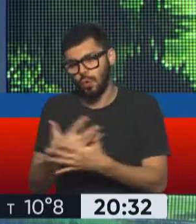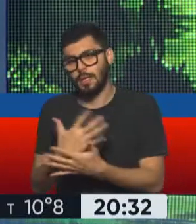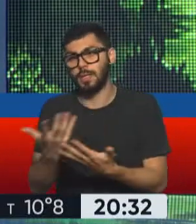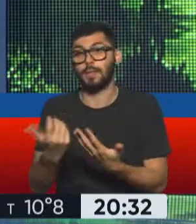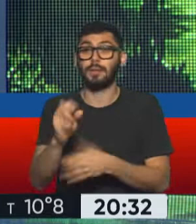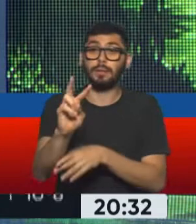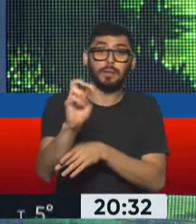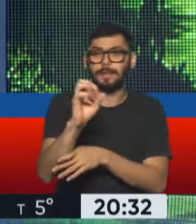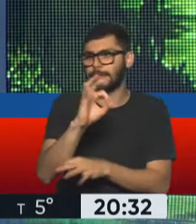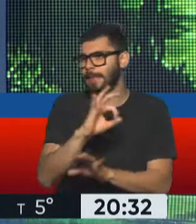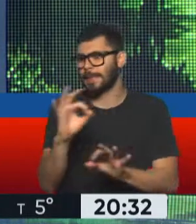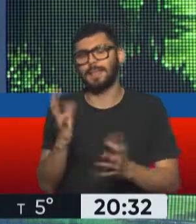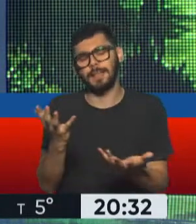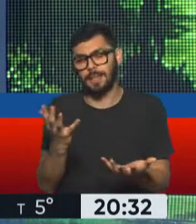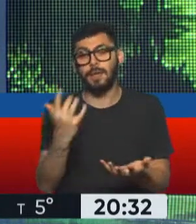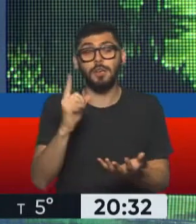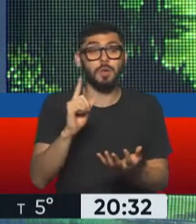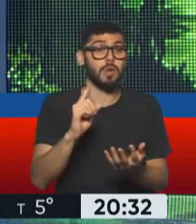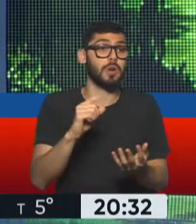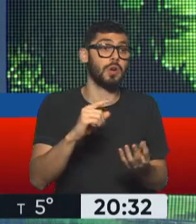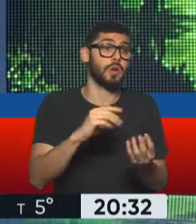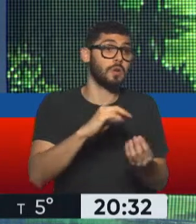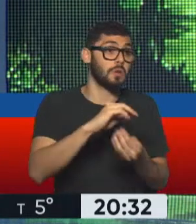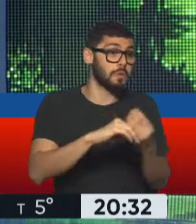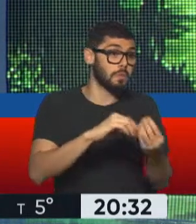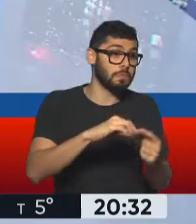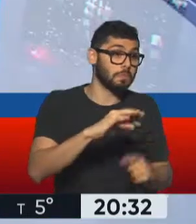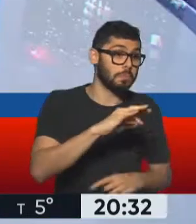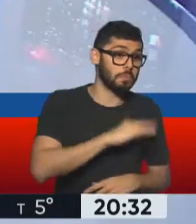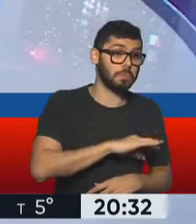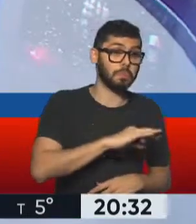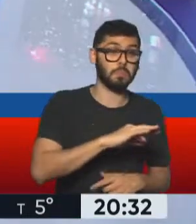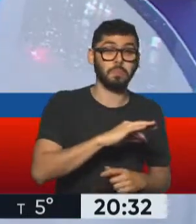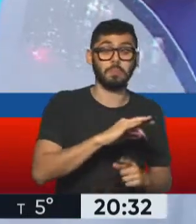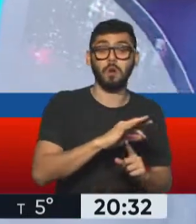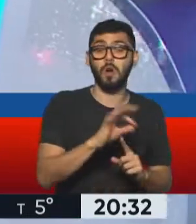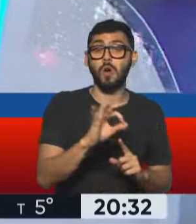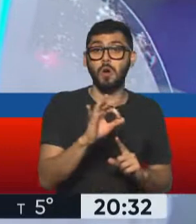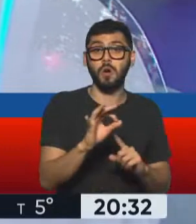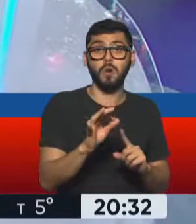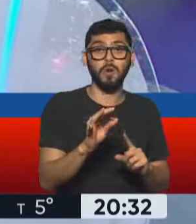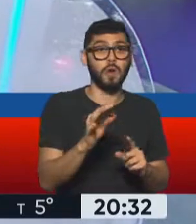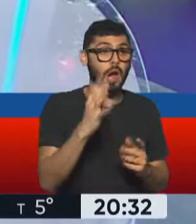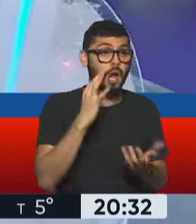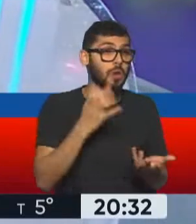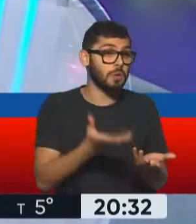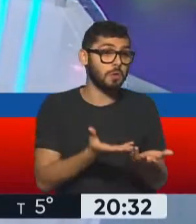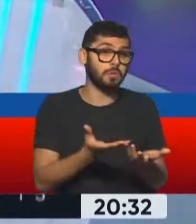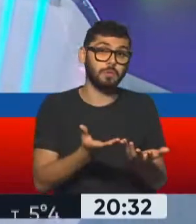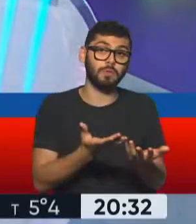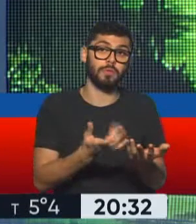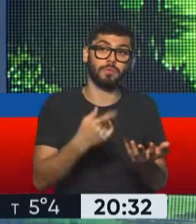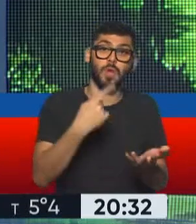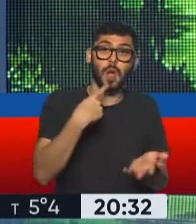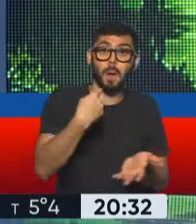propio ingreso para sostenerse. Pero aquel que tuvo un salario o un empresario o empresaria que siguió teniendo un ingreso, correspondía que siguiera